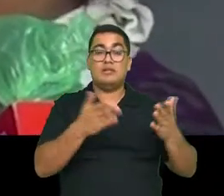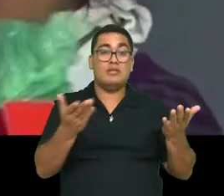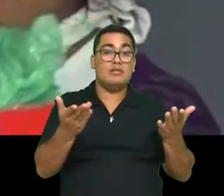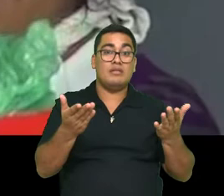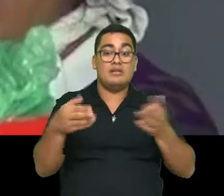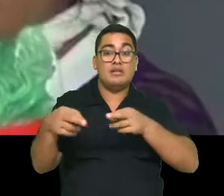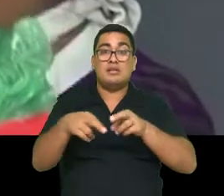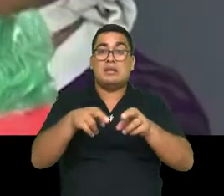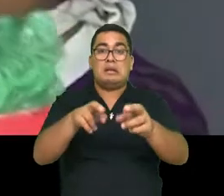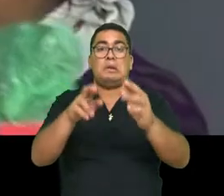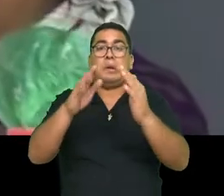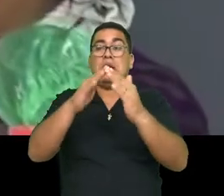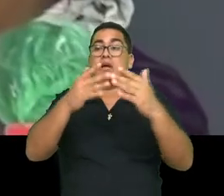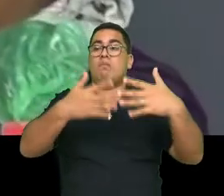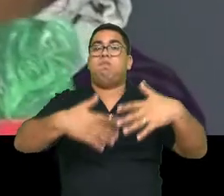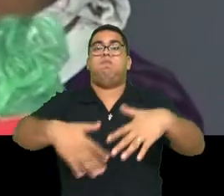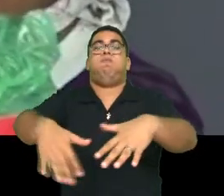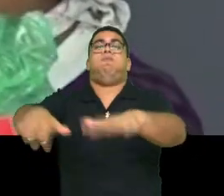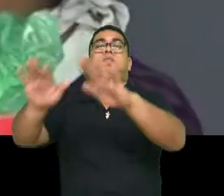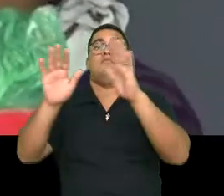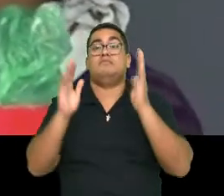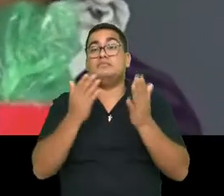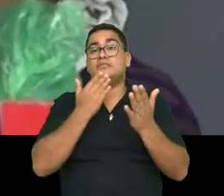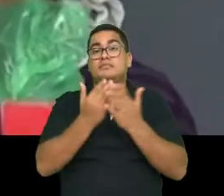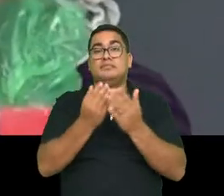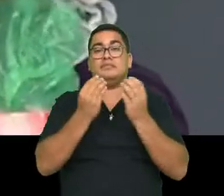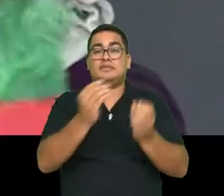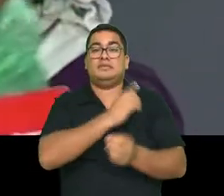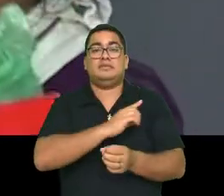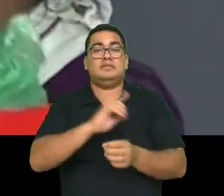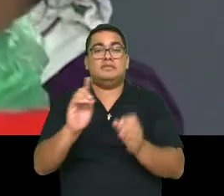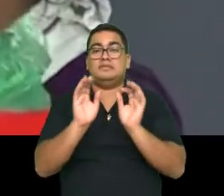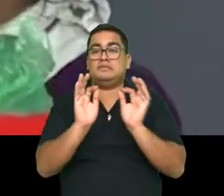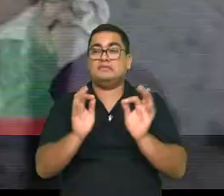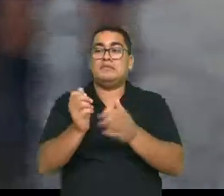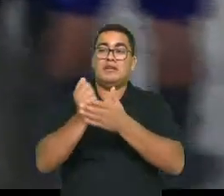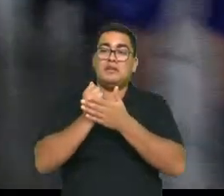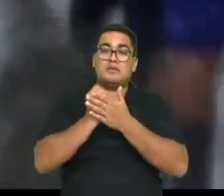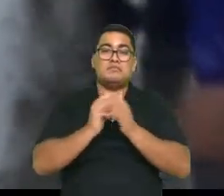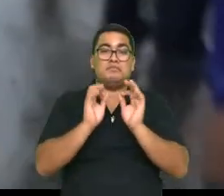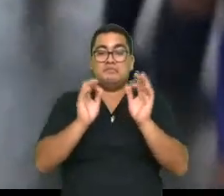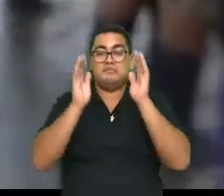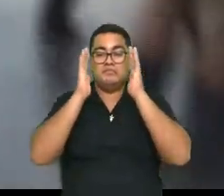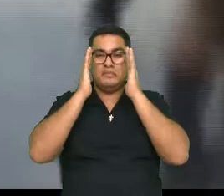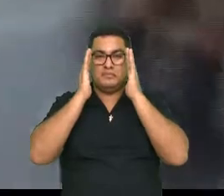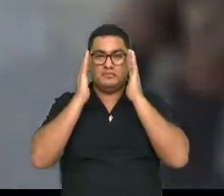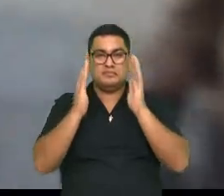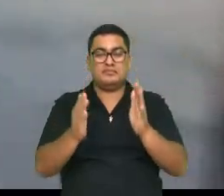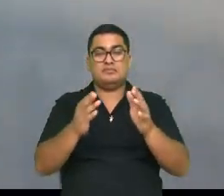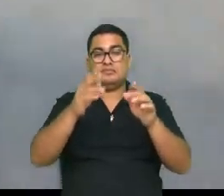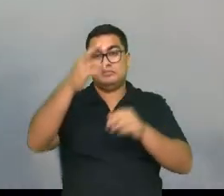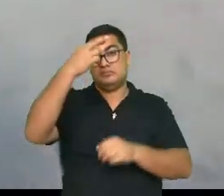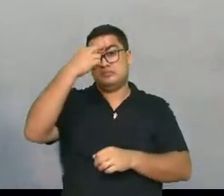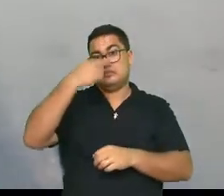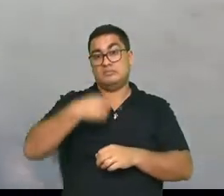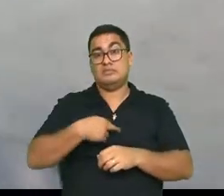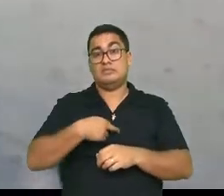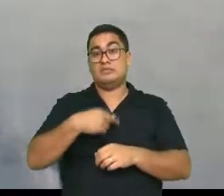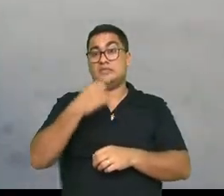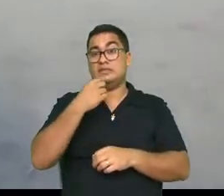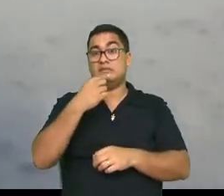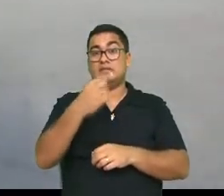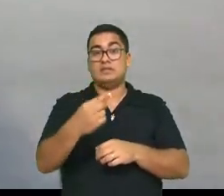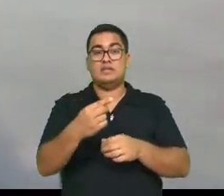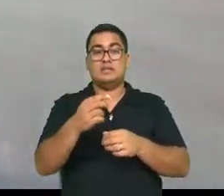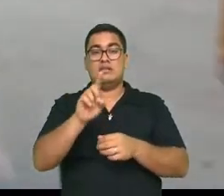el río nuestra vivienda. Gracias a Dios estamos bien, nos han ayudado bien, nos han atendido bien. Las autoridades han reportado desbordes